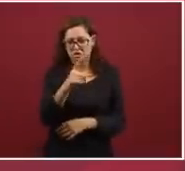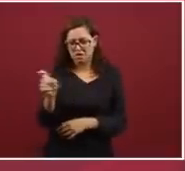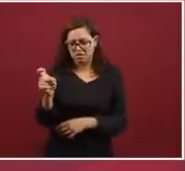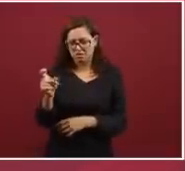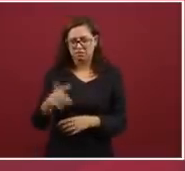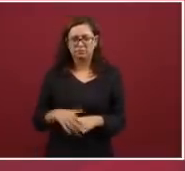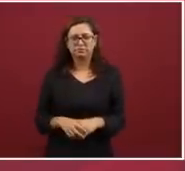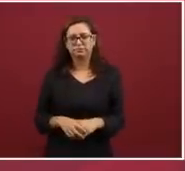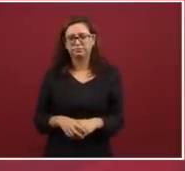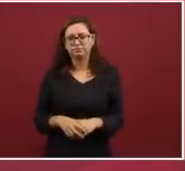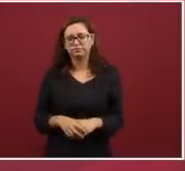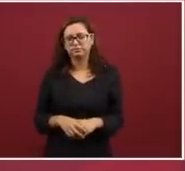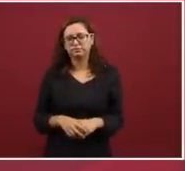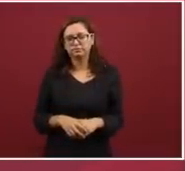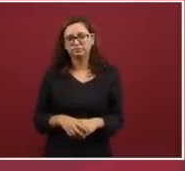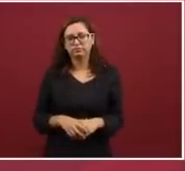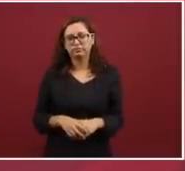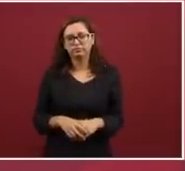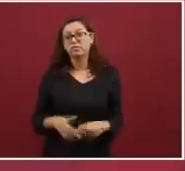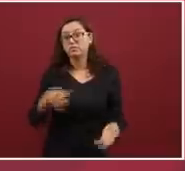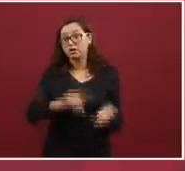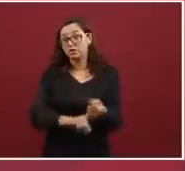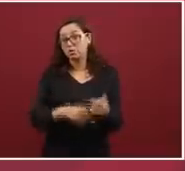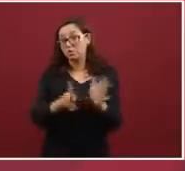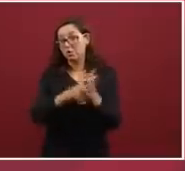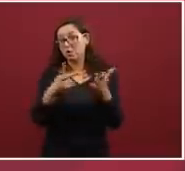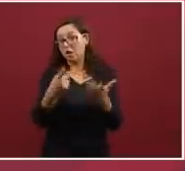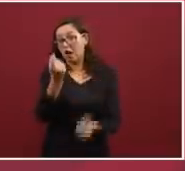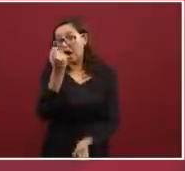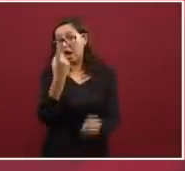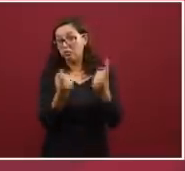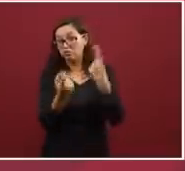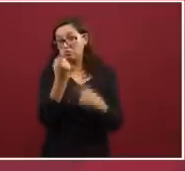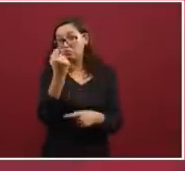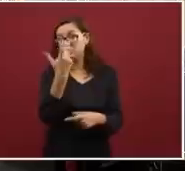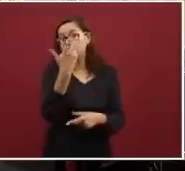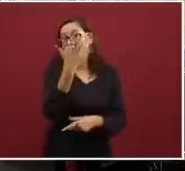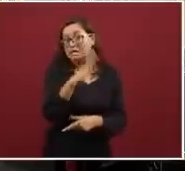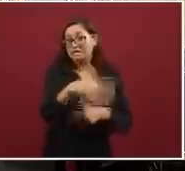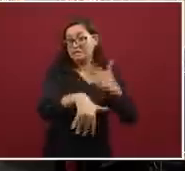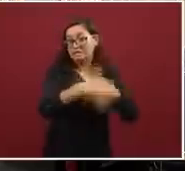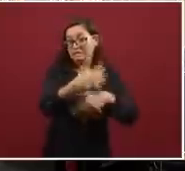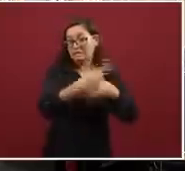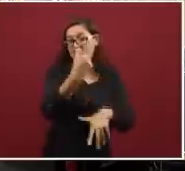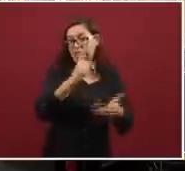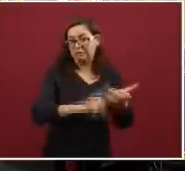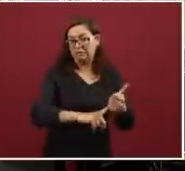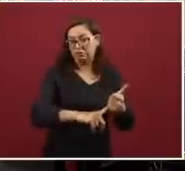que hay periódicos que tienen hasta 10, 15.